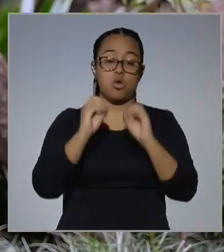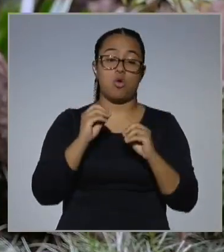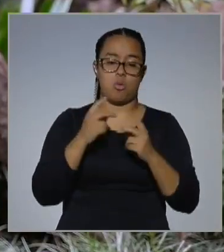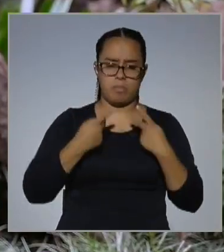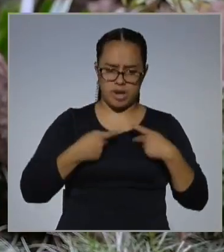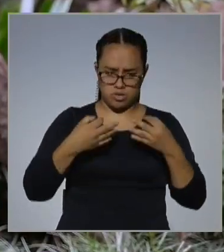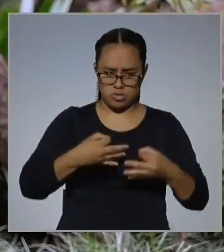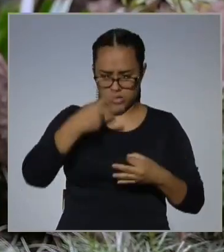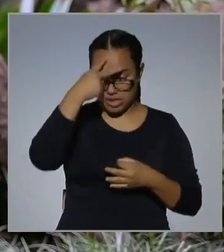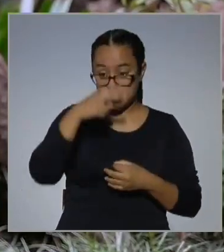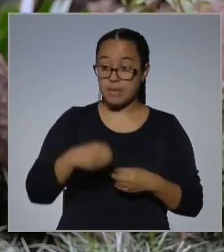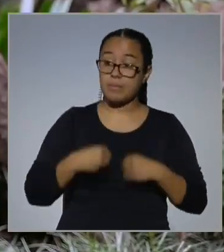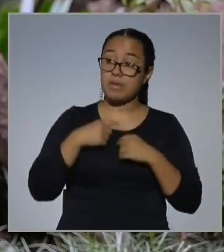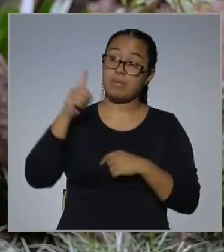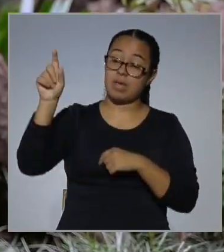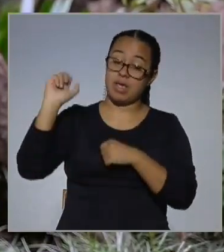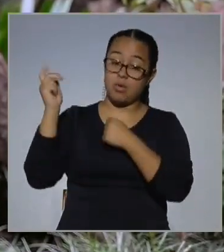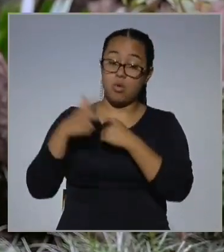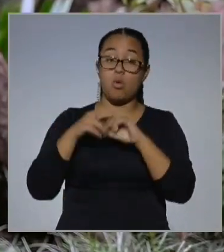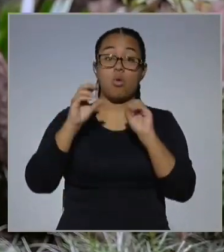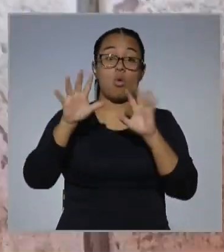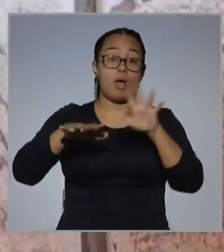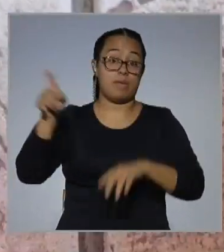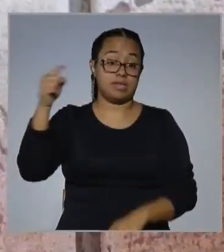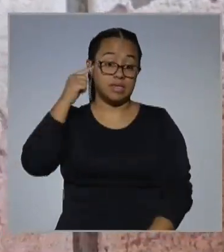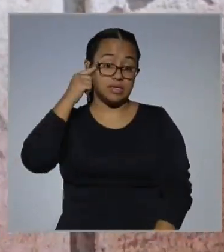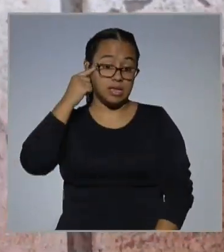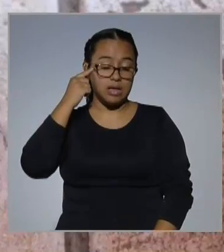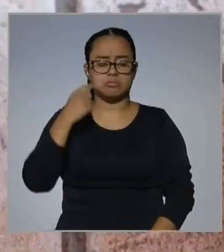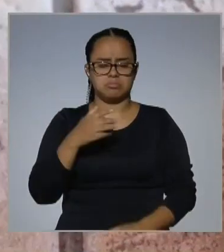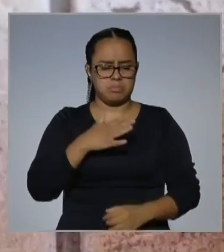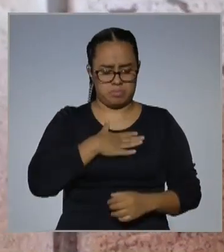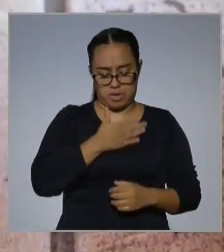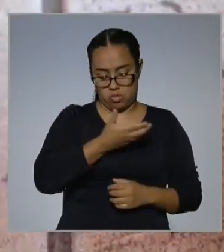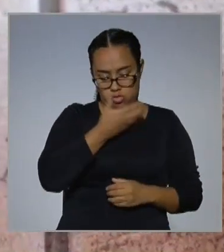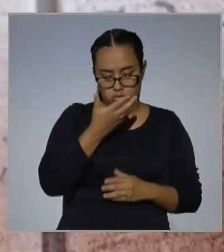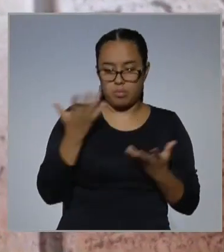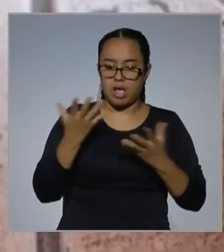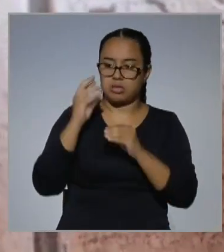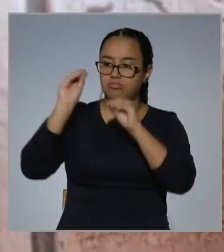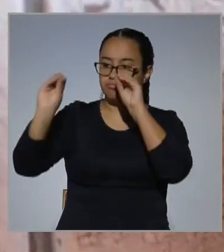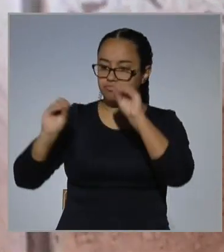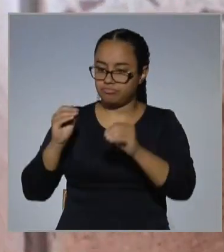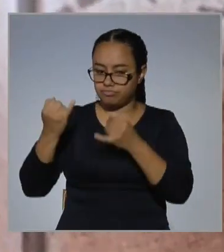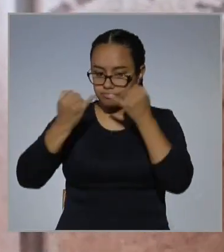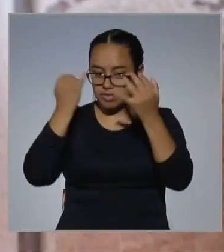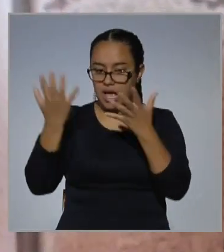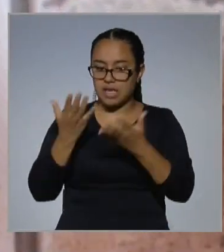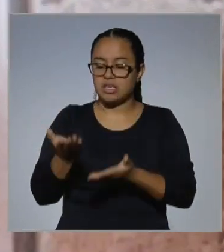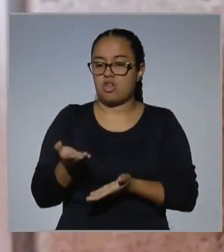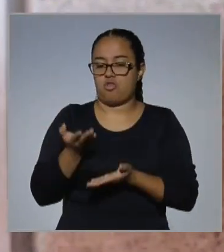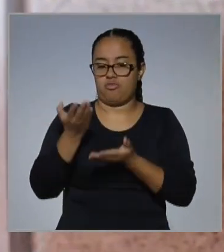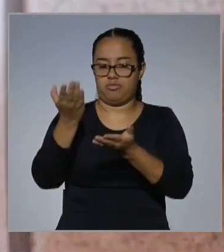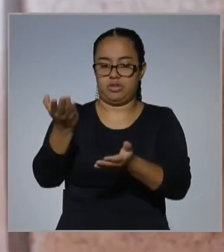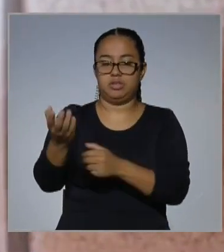mexicanos que viven en Europa e incluso en Asia, que llevan estas tradiciones y entonces pues ponen sus